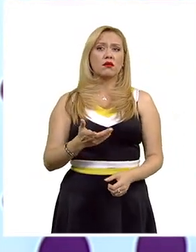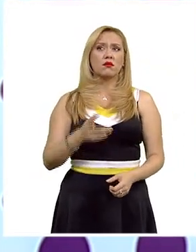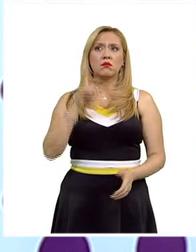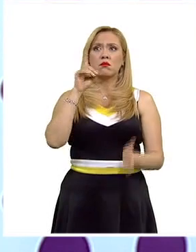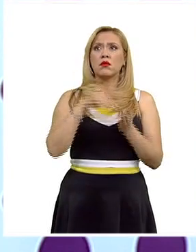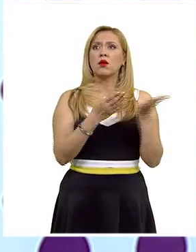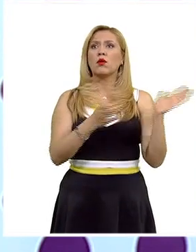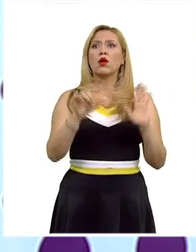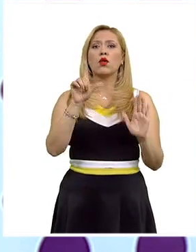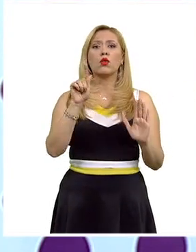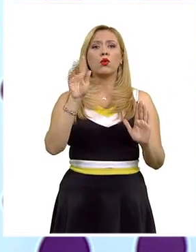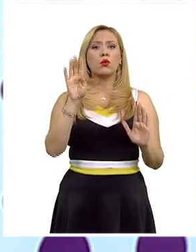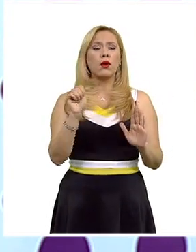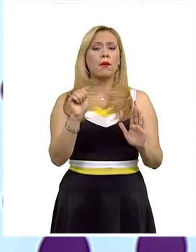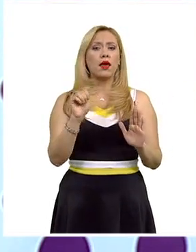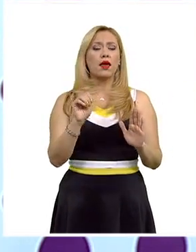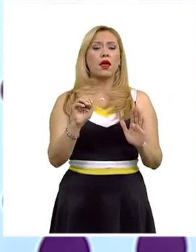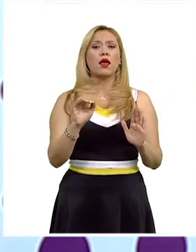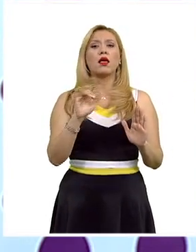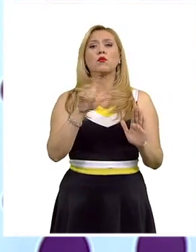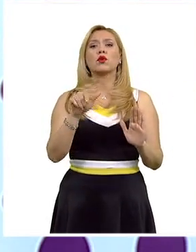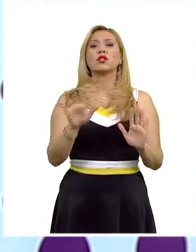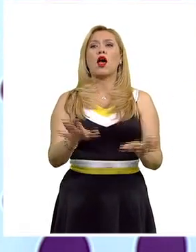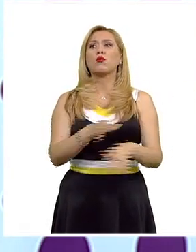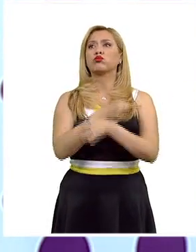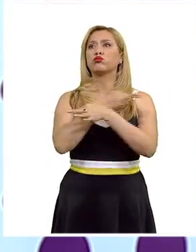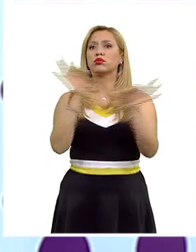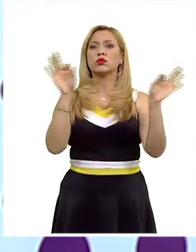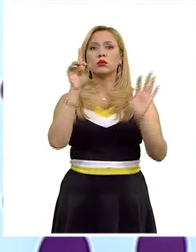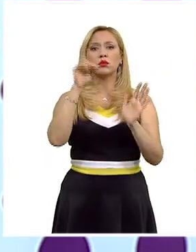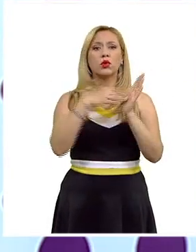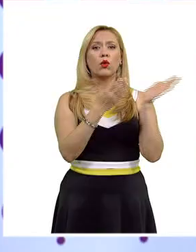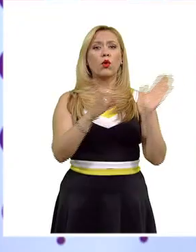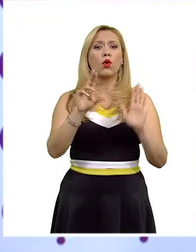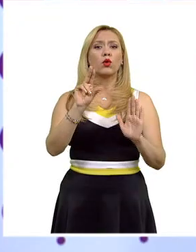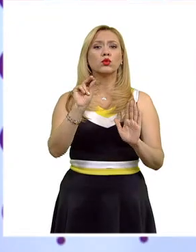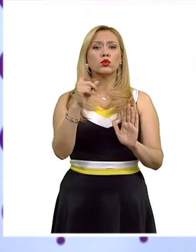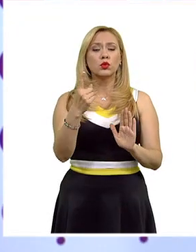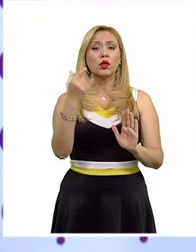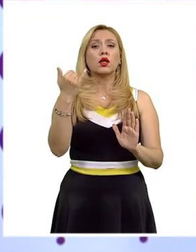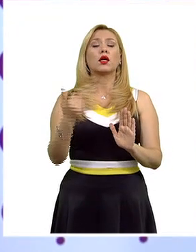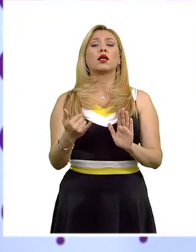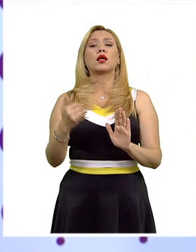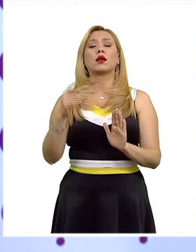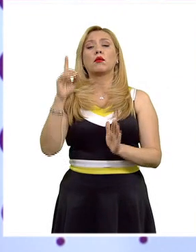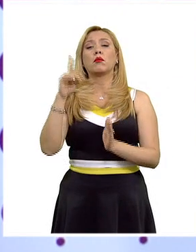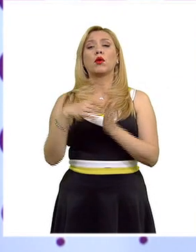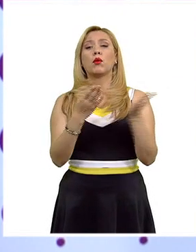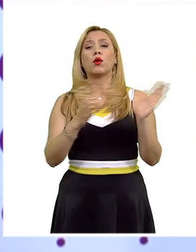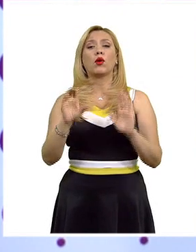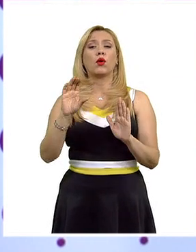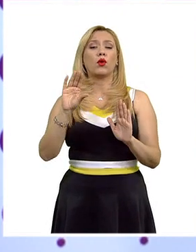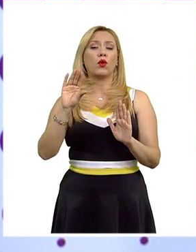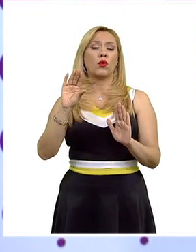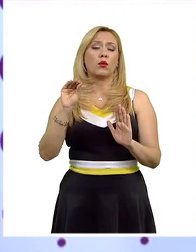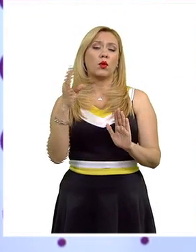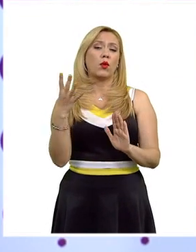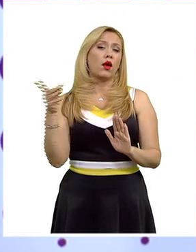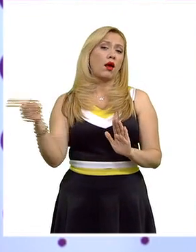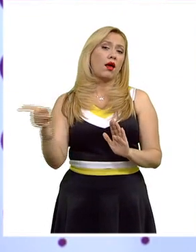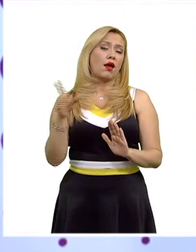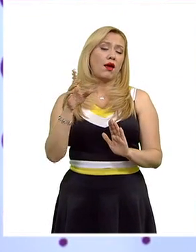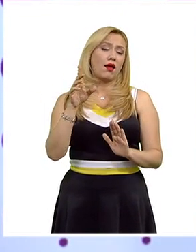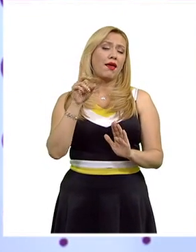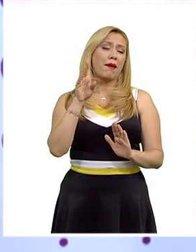la CEDAW, se ratifica en el 81 y la Belém do Pará, pues que se publica en el 94, sumado a la Plataforma de Acción de Beijing, que